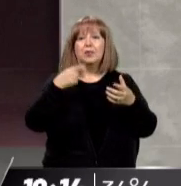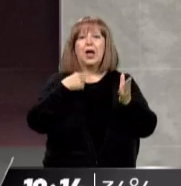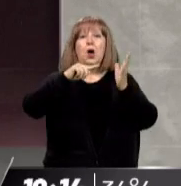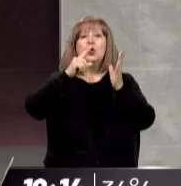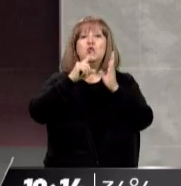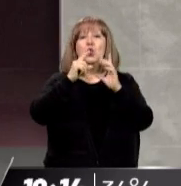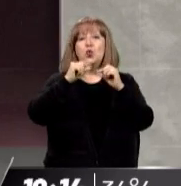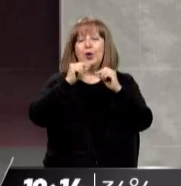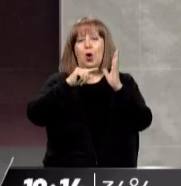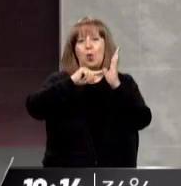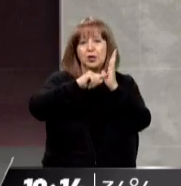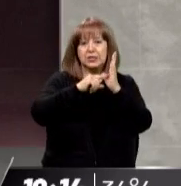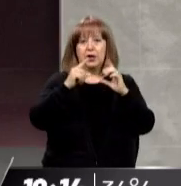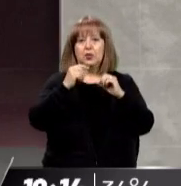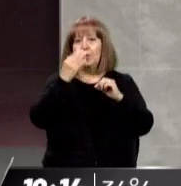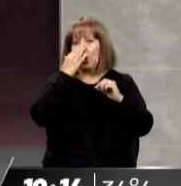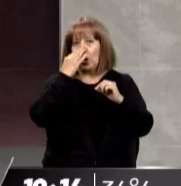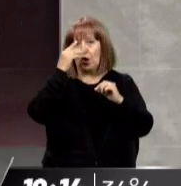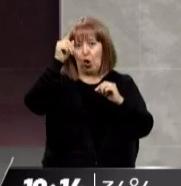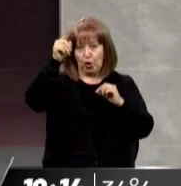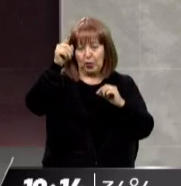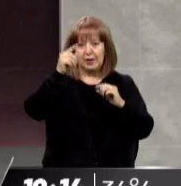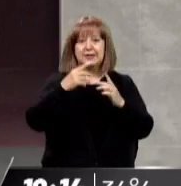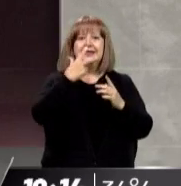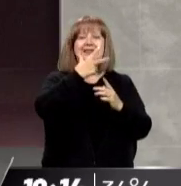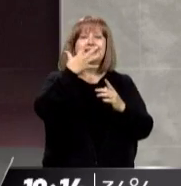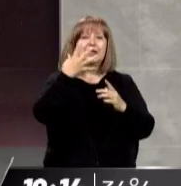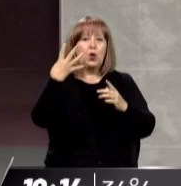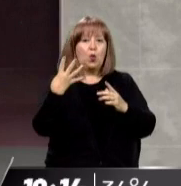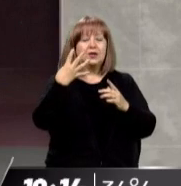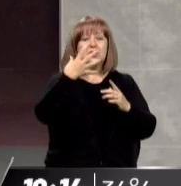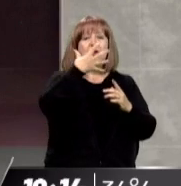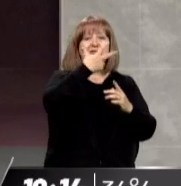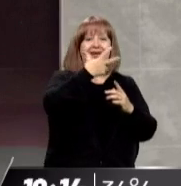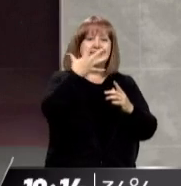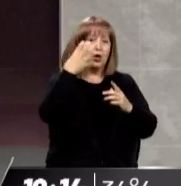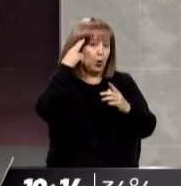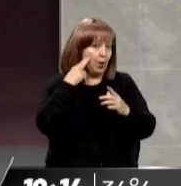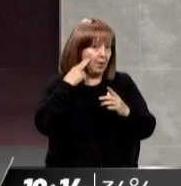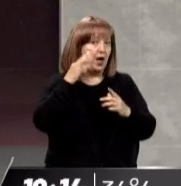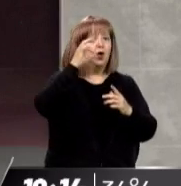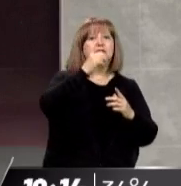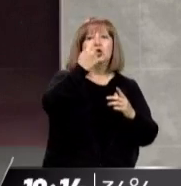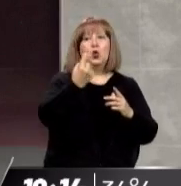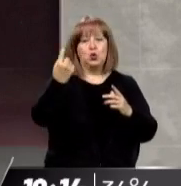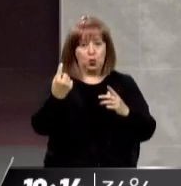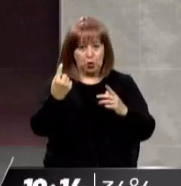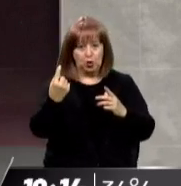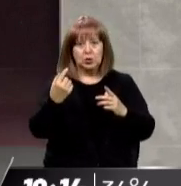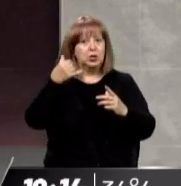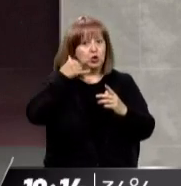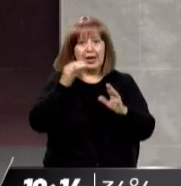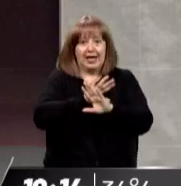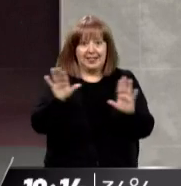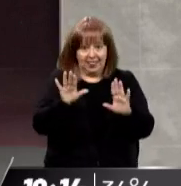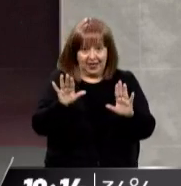Aires. Inician con 354, 359 o 011. Generalmente son ese tipo de números. 351 Córdoba también.